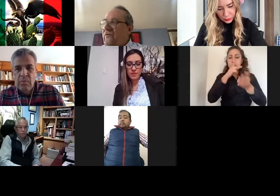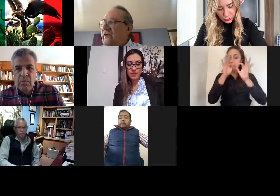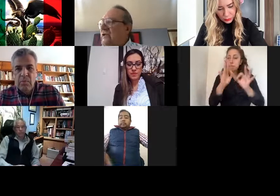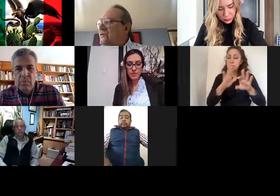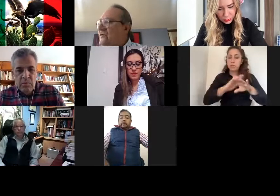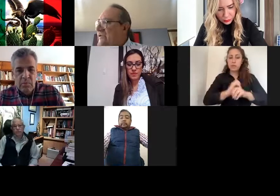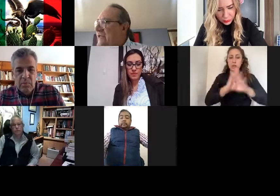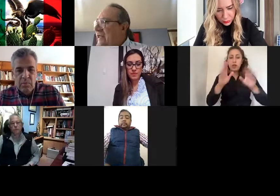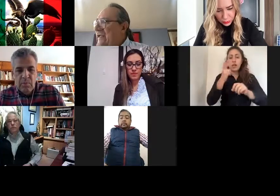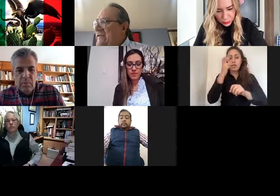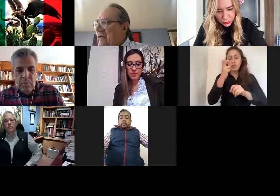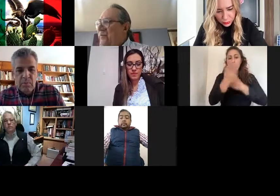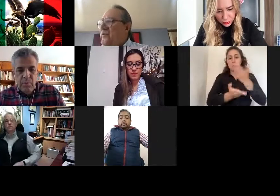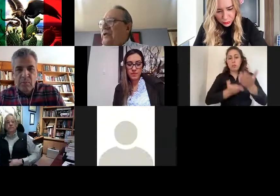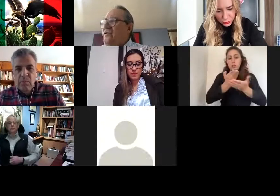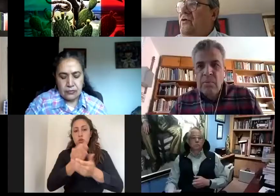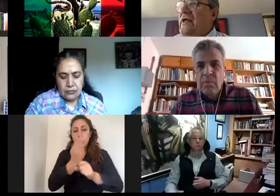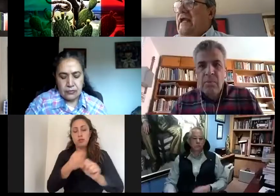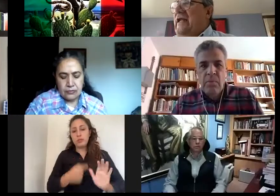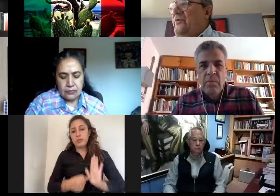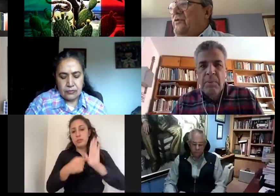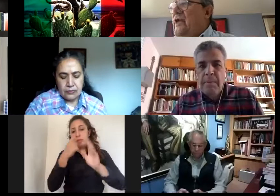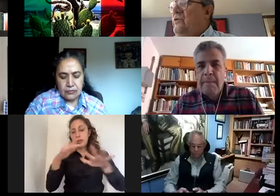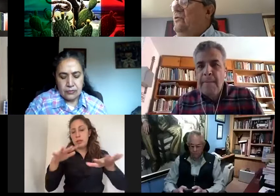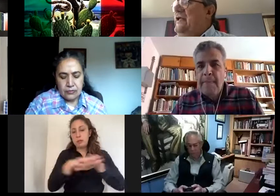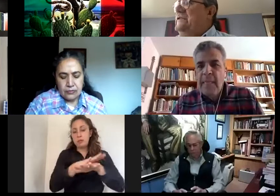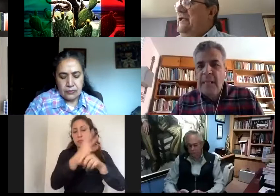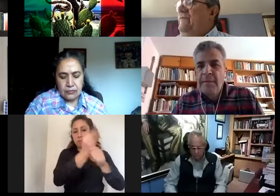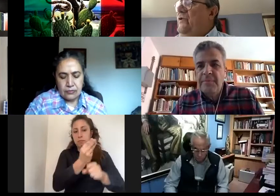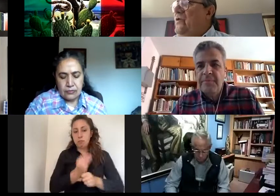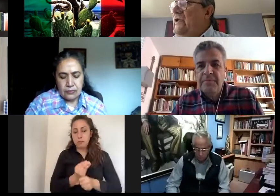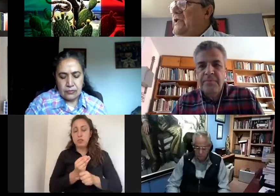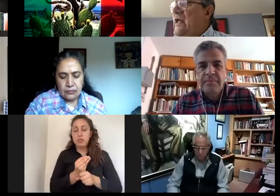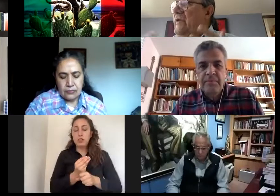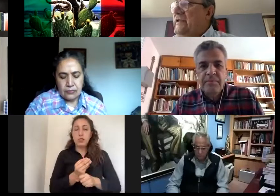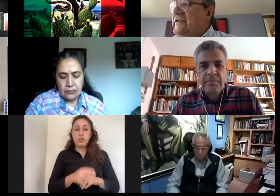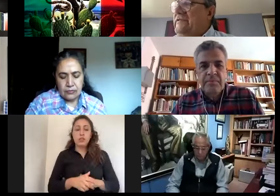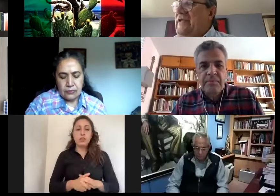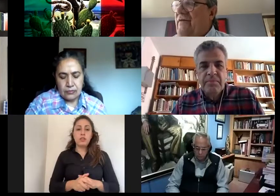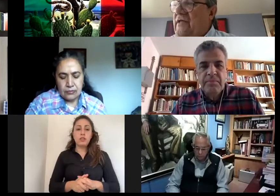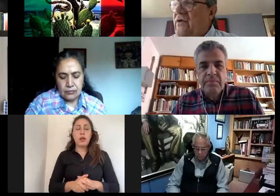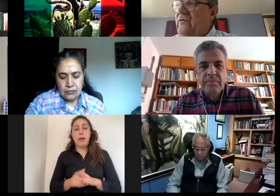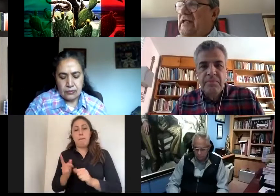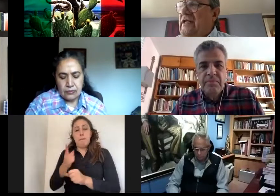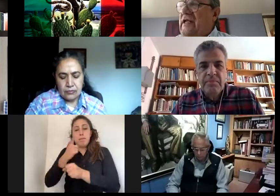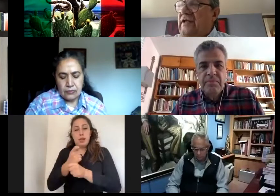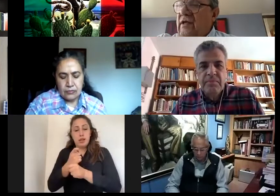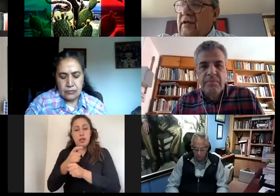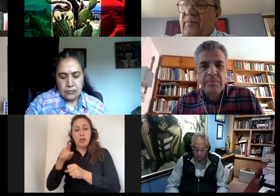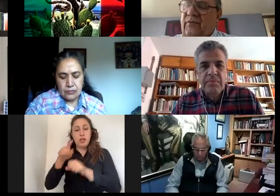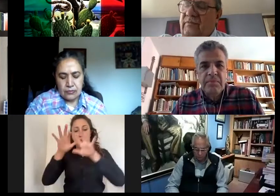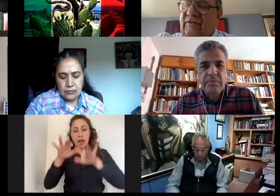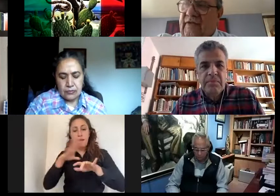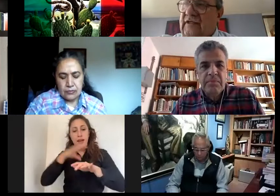estas modificaciones que se están proponiendo. En el proyecto que se envió originalmente ya venían contenidas